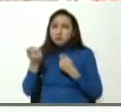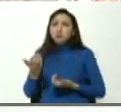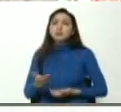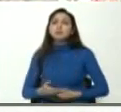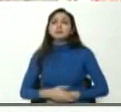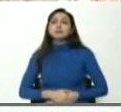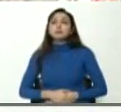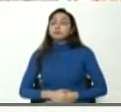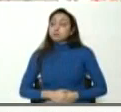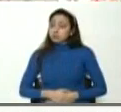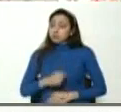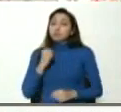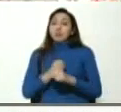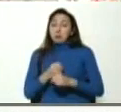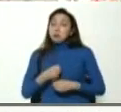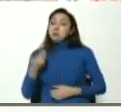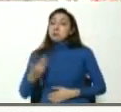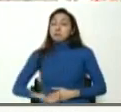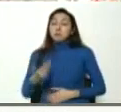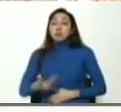una gran obra